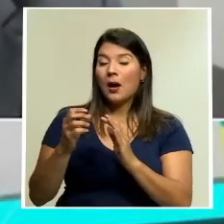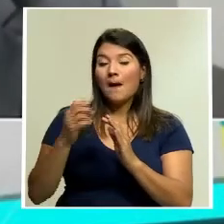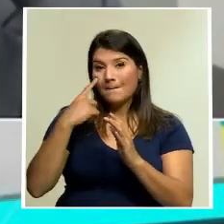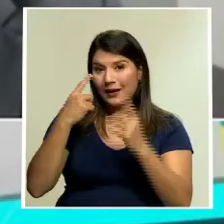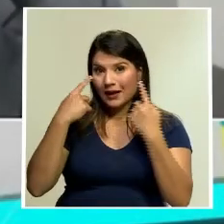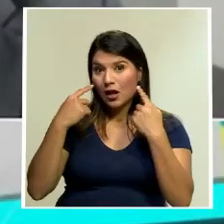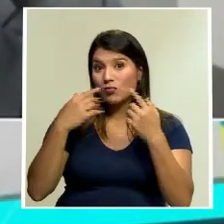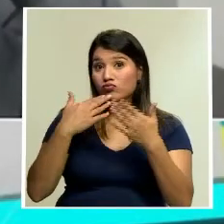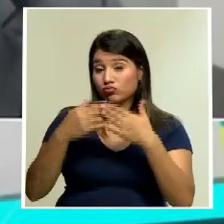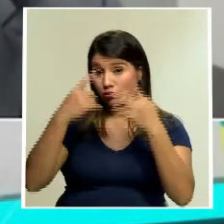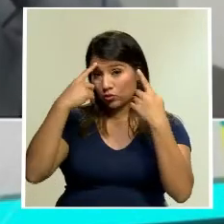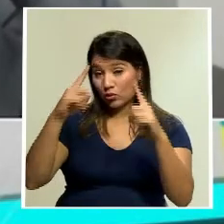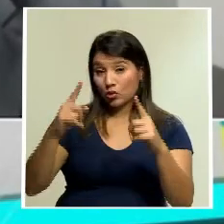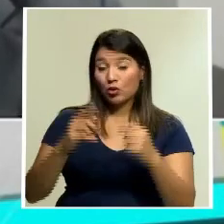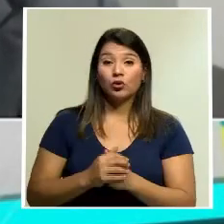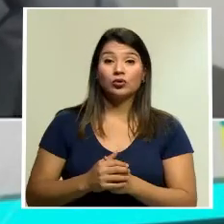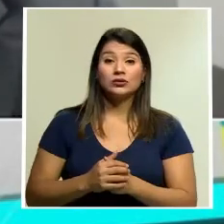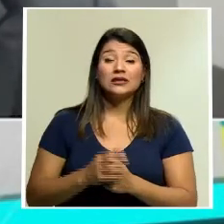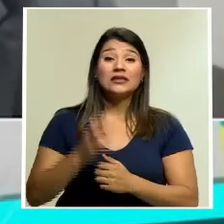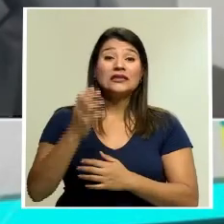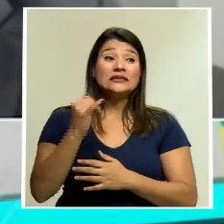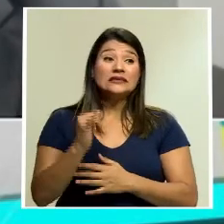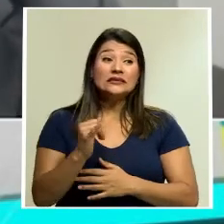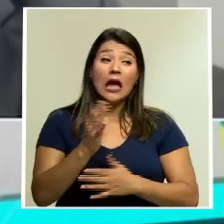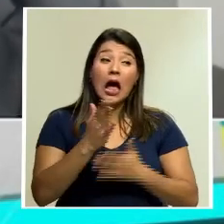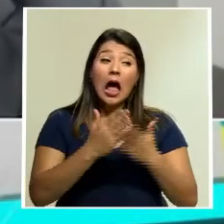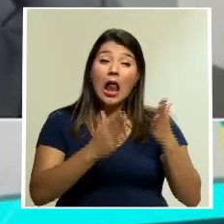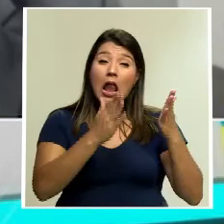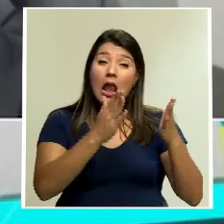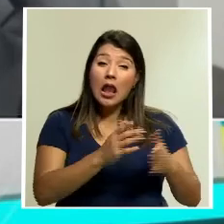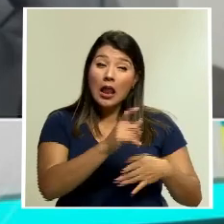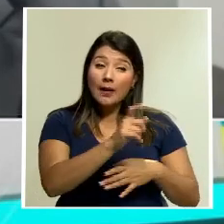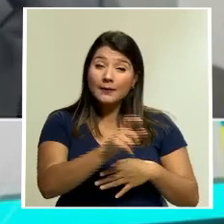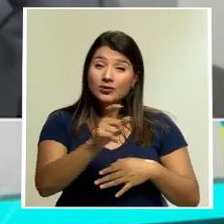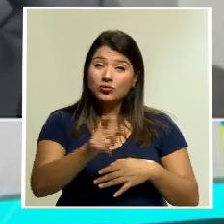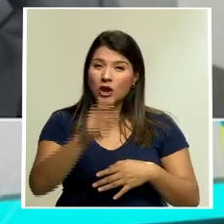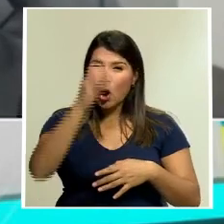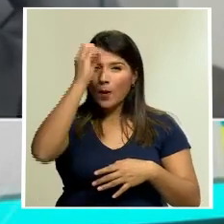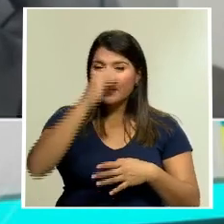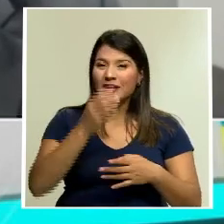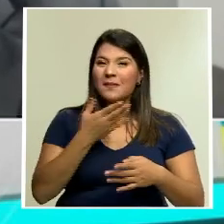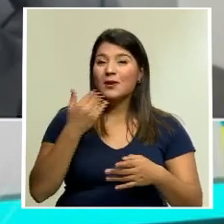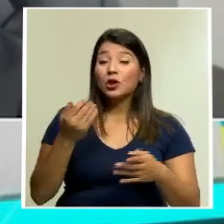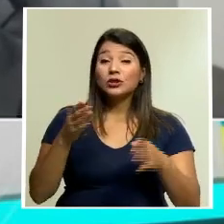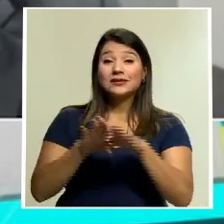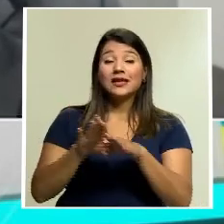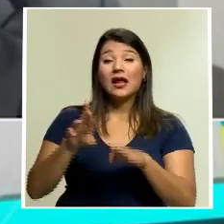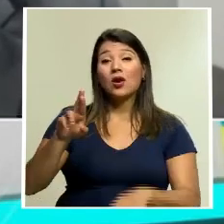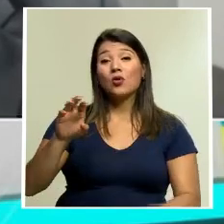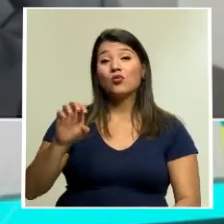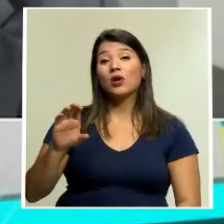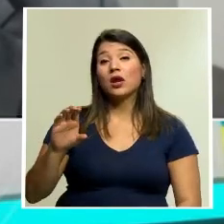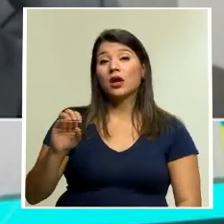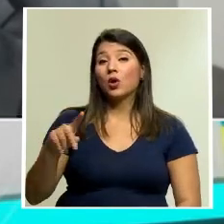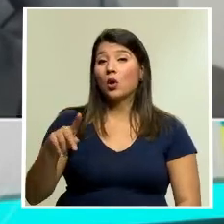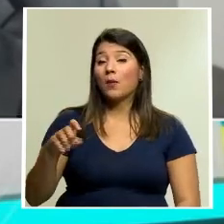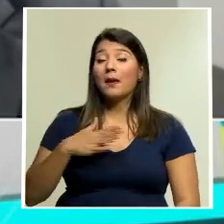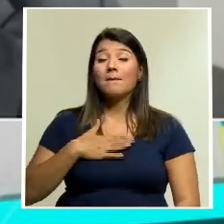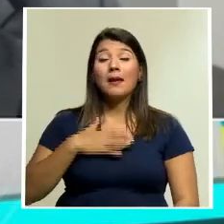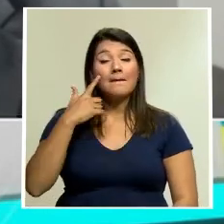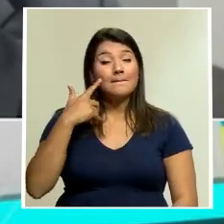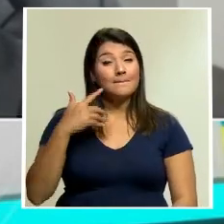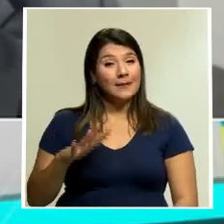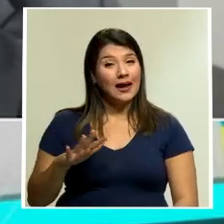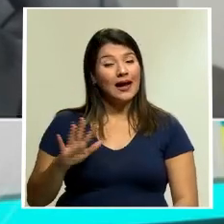están hablando de cerrar Recope, me parece que están o